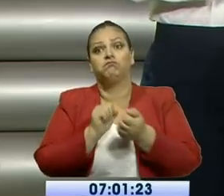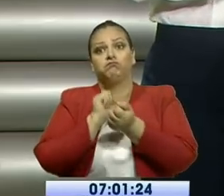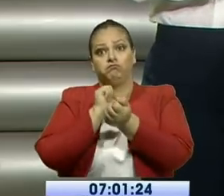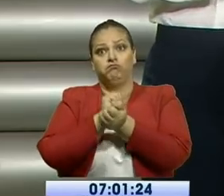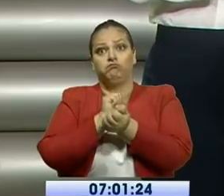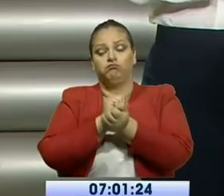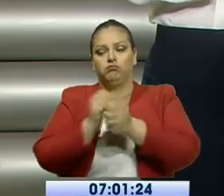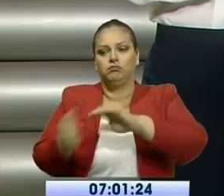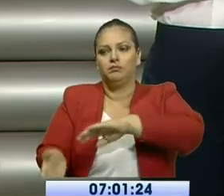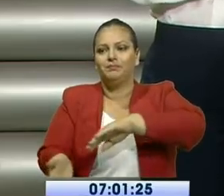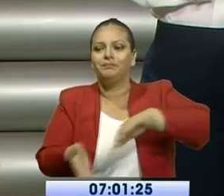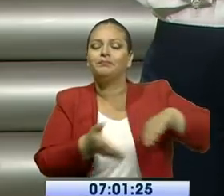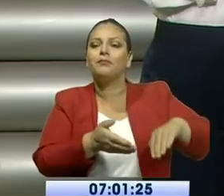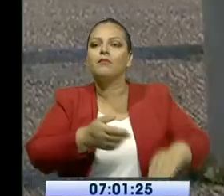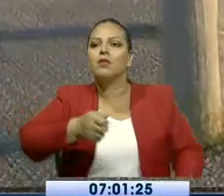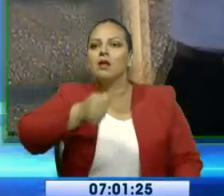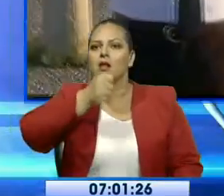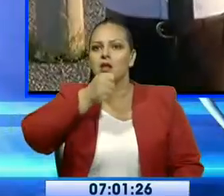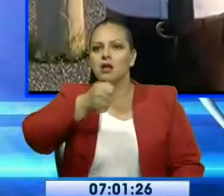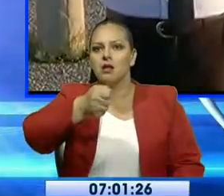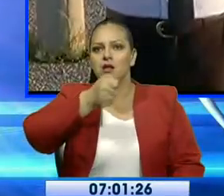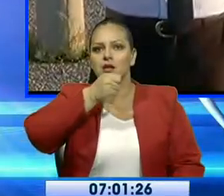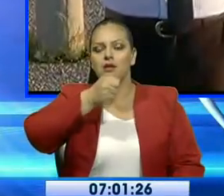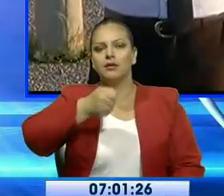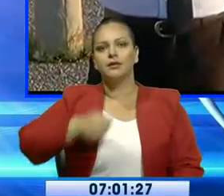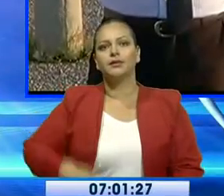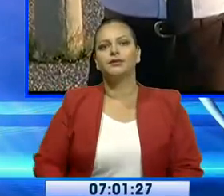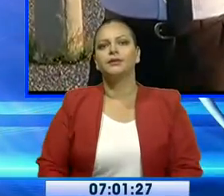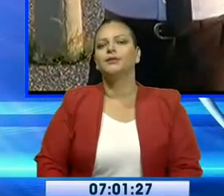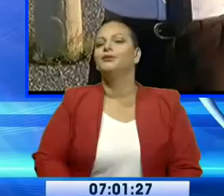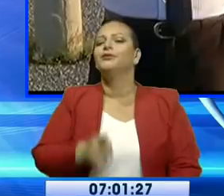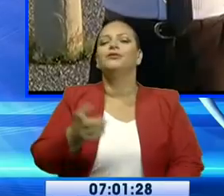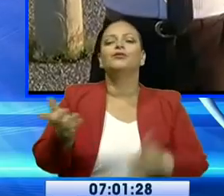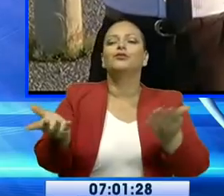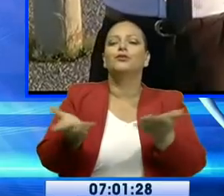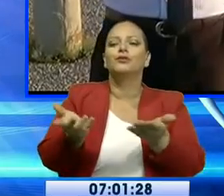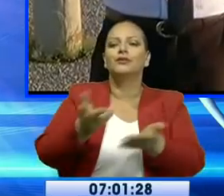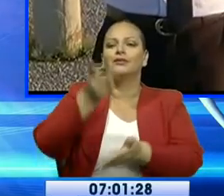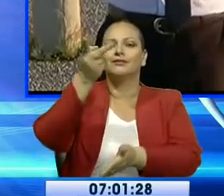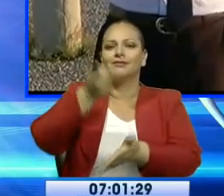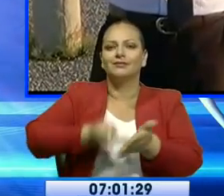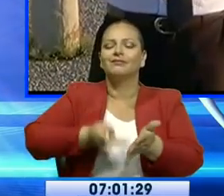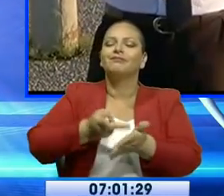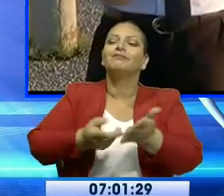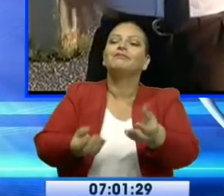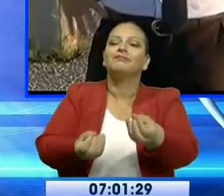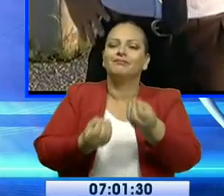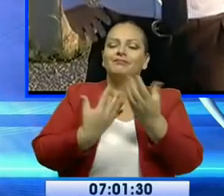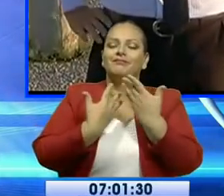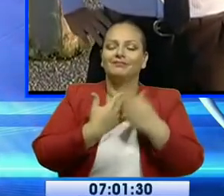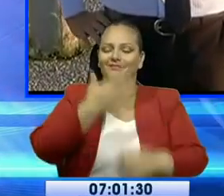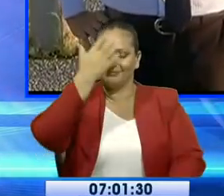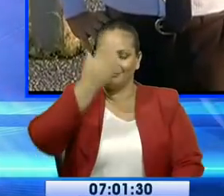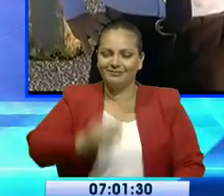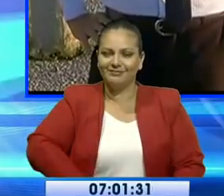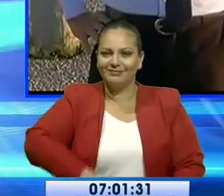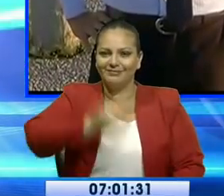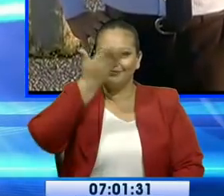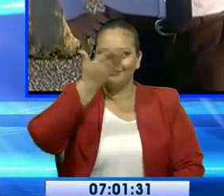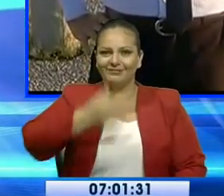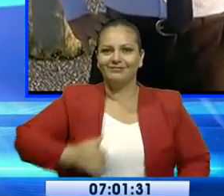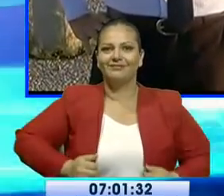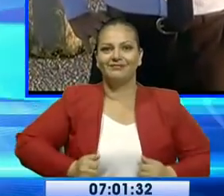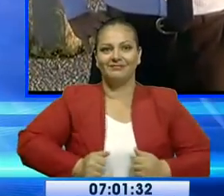mañana hacemos contacto con Jorge Salazar para que nos diga a dónde se encuentra a esta hora de la mañana. Jorge, buenos días. Regresé